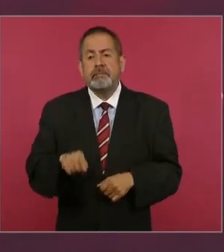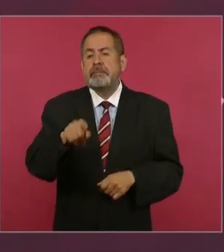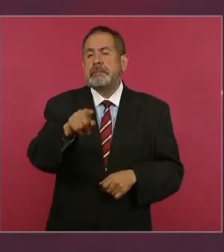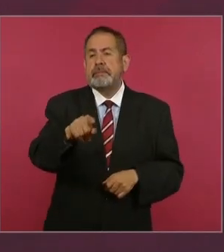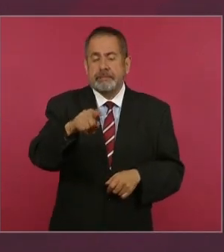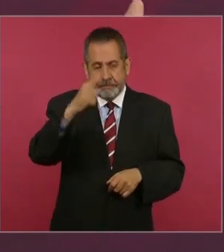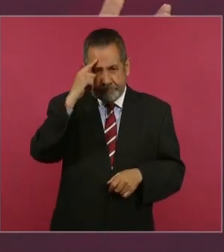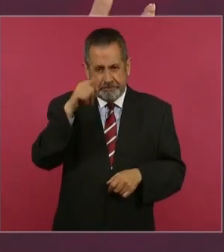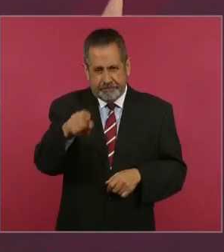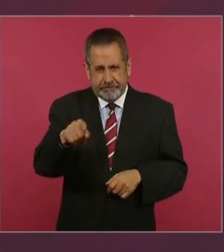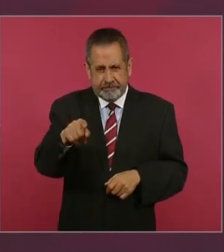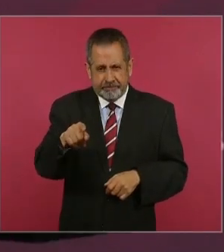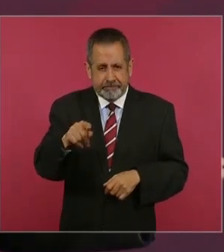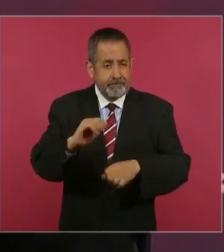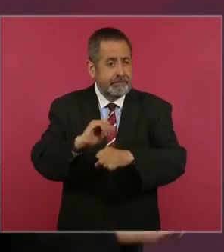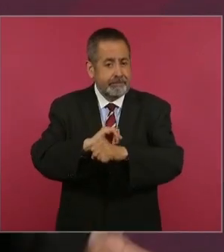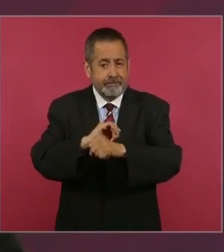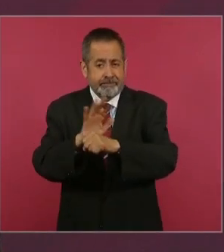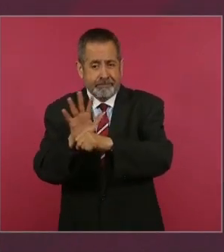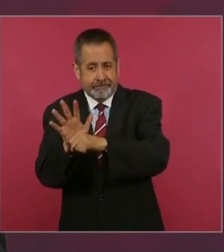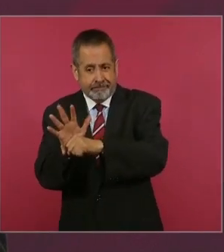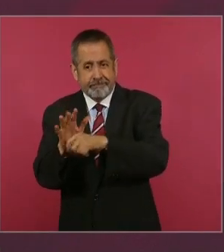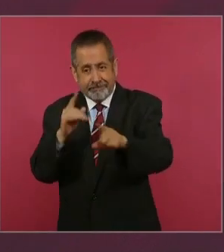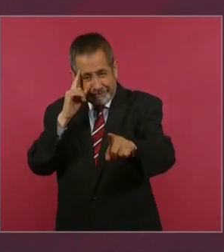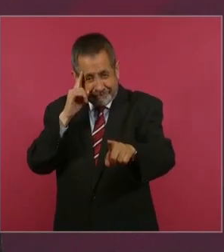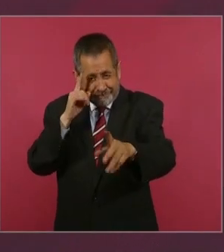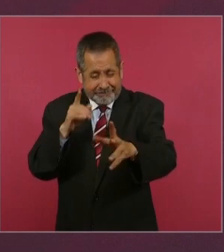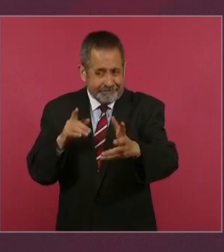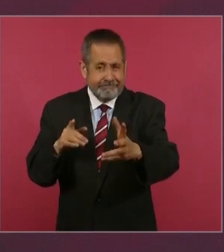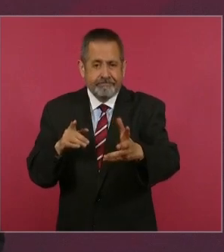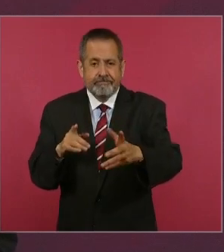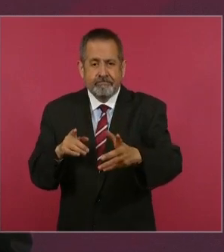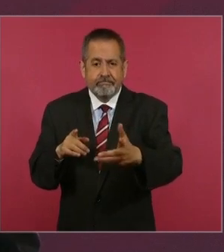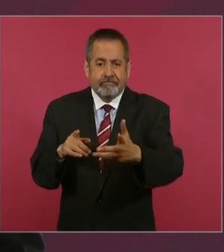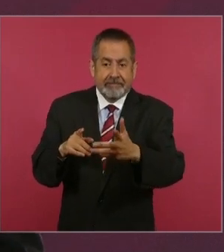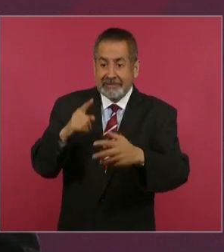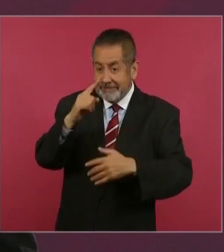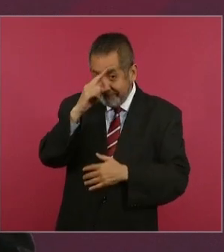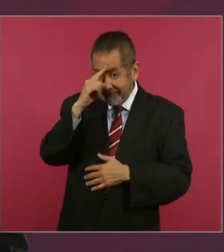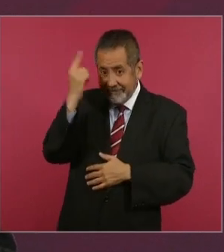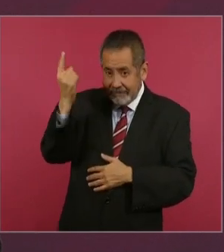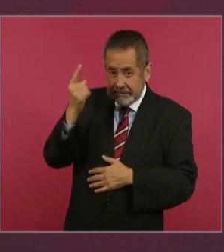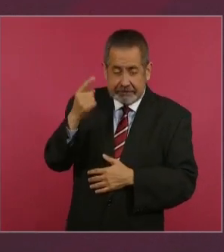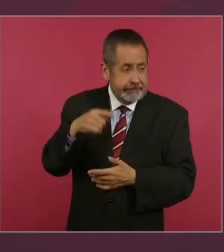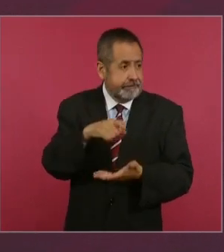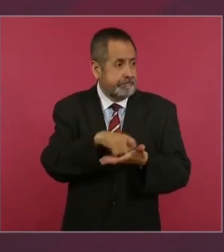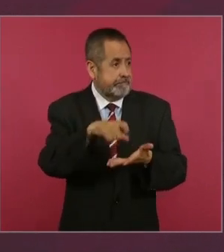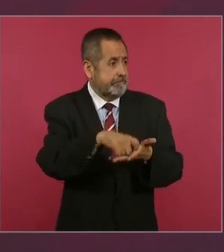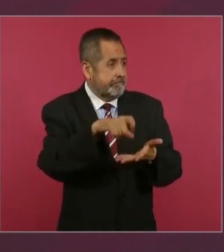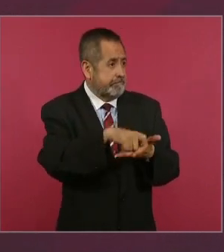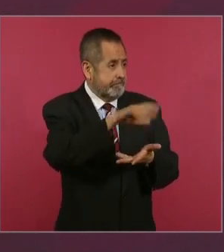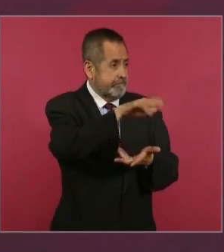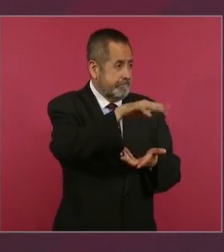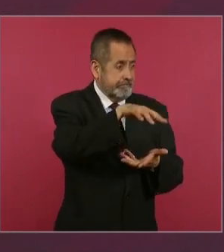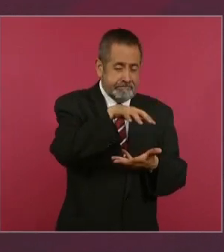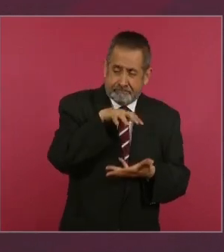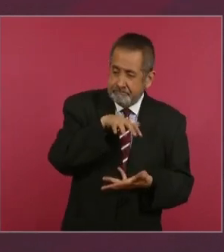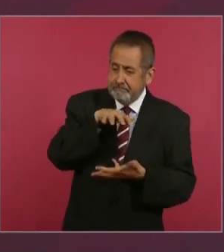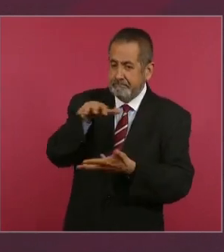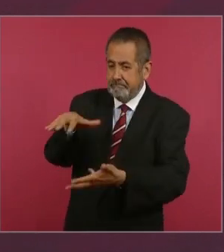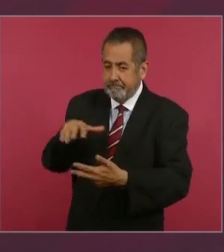pasando la pandemia No fue fácil conseguir